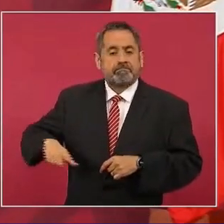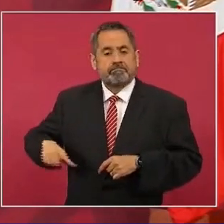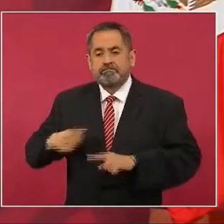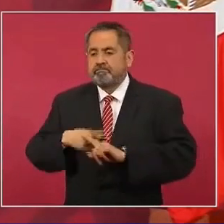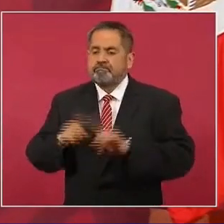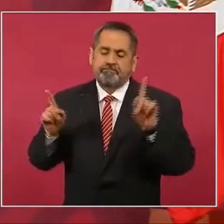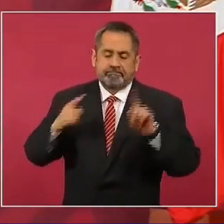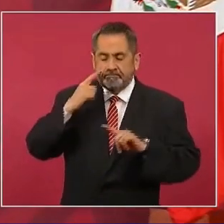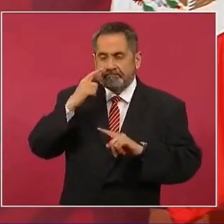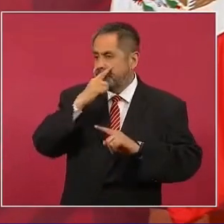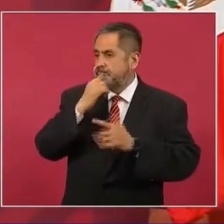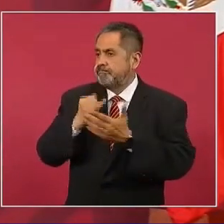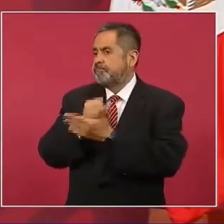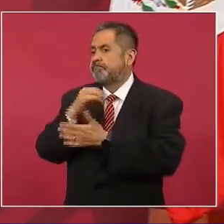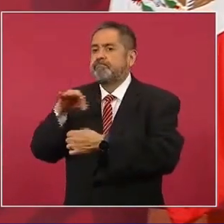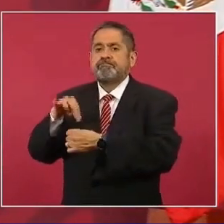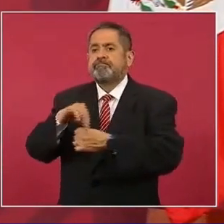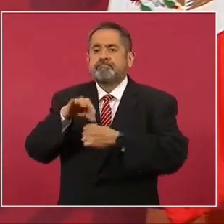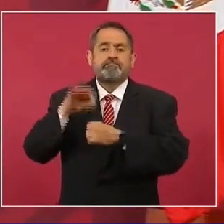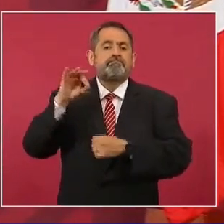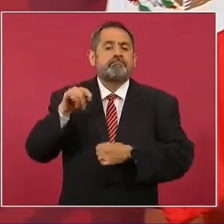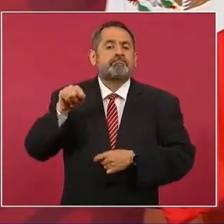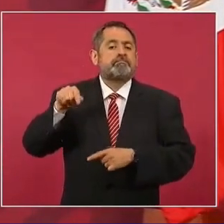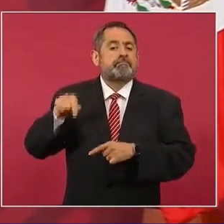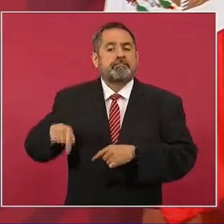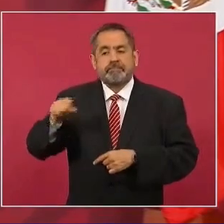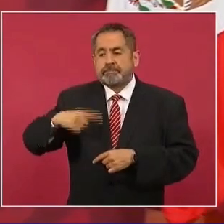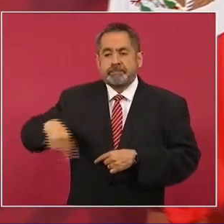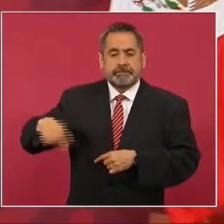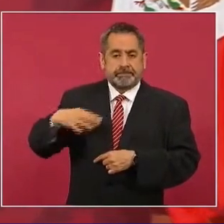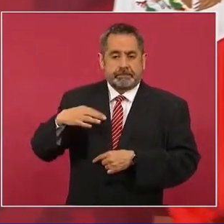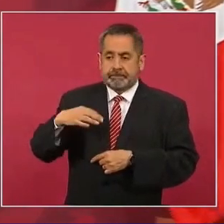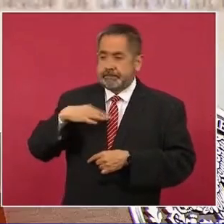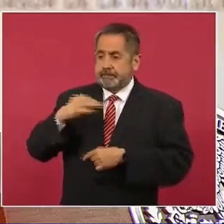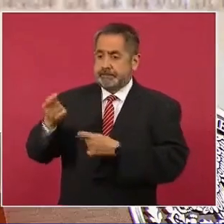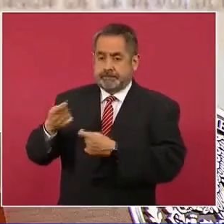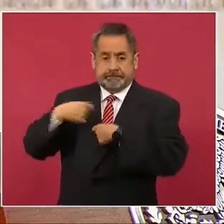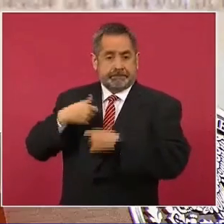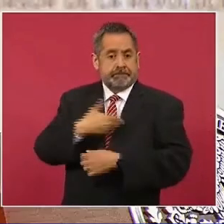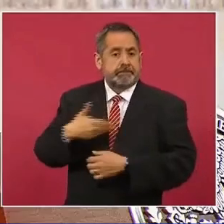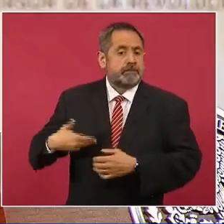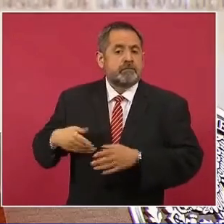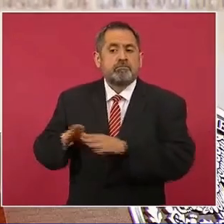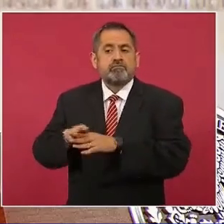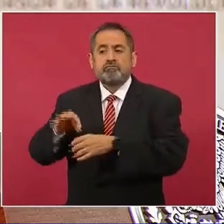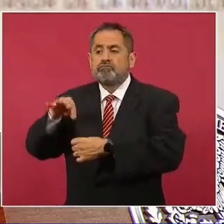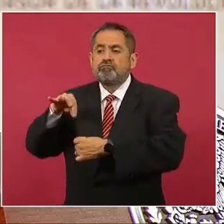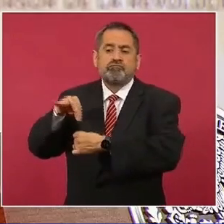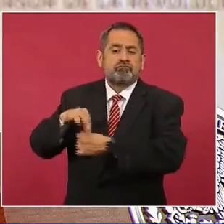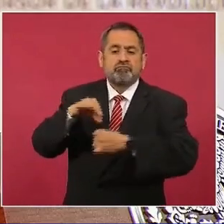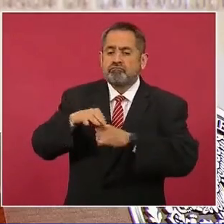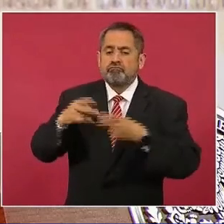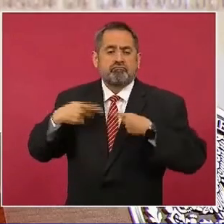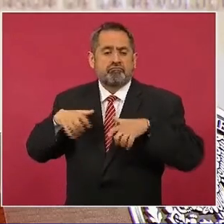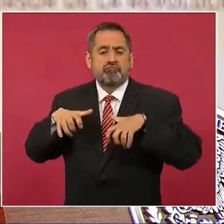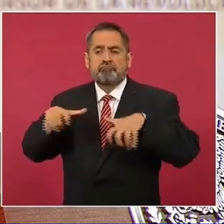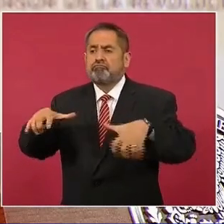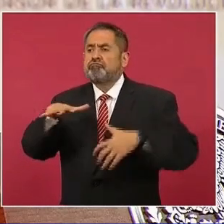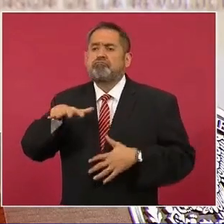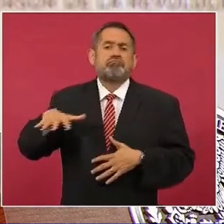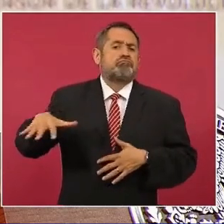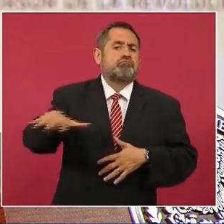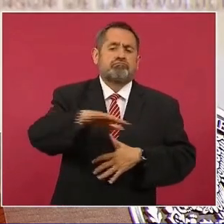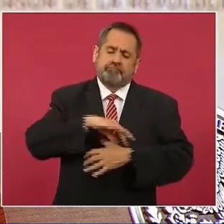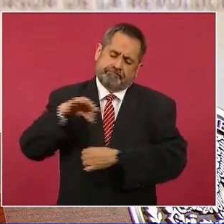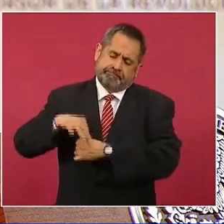de un proceso de elección popular.